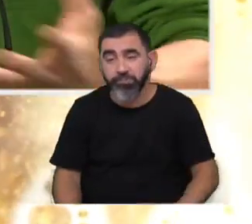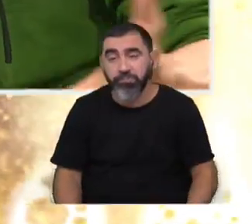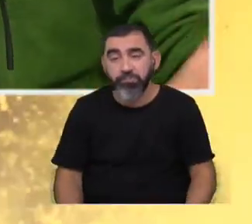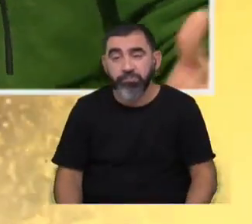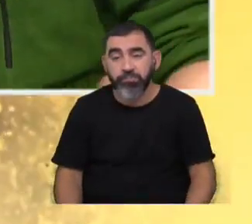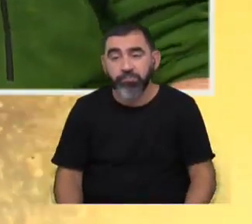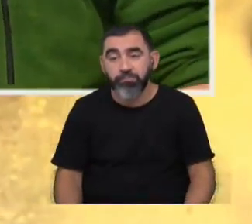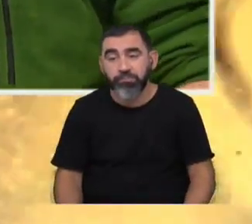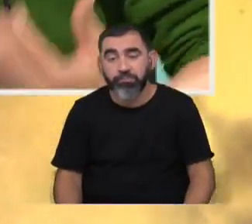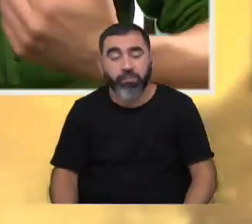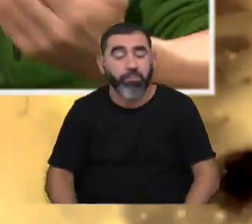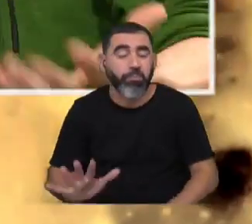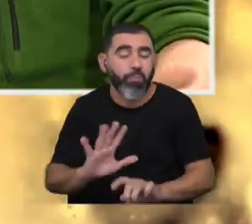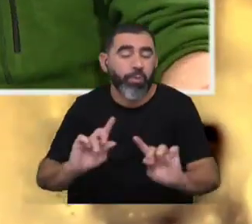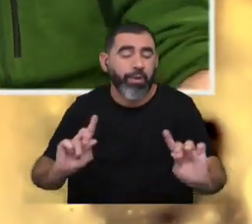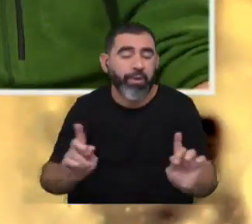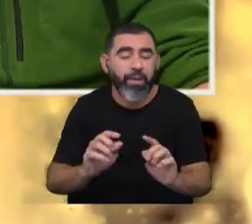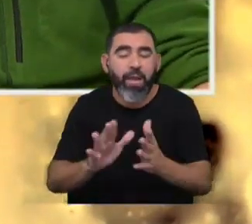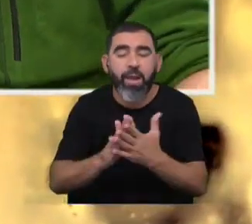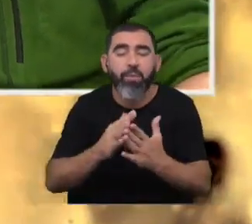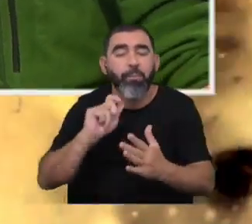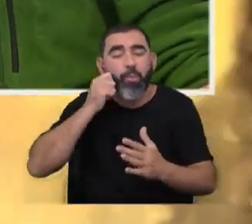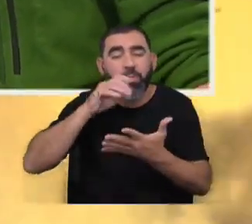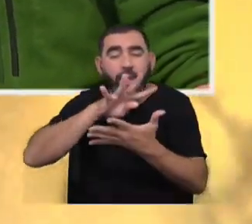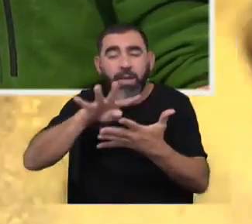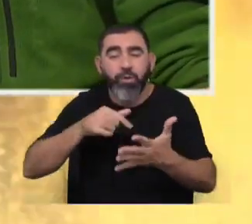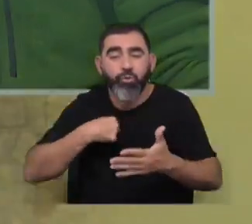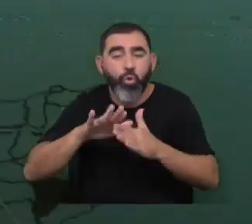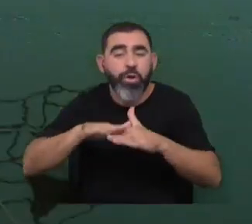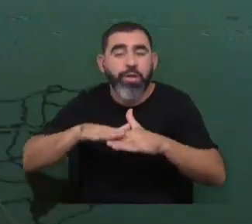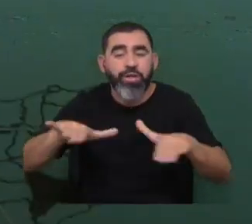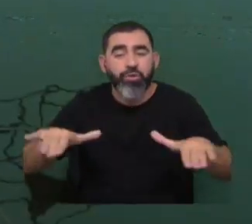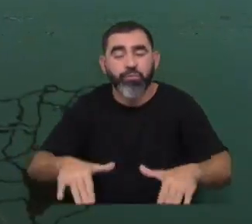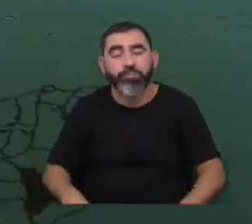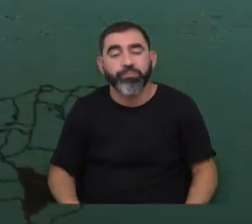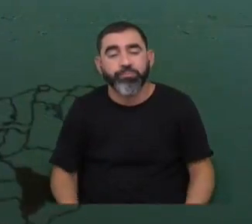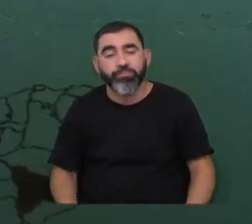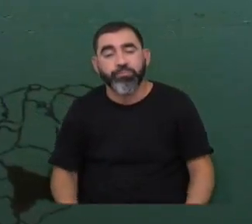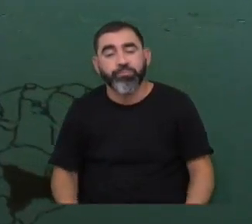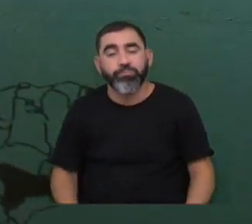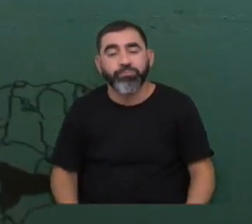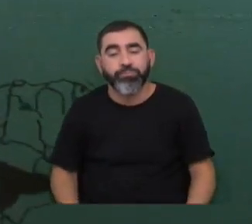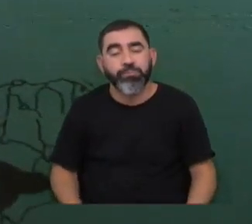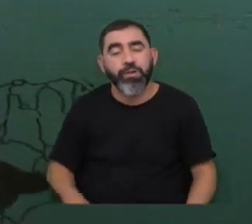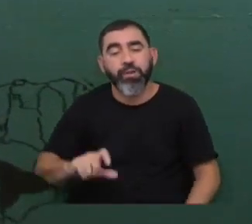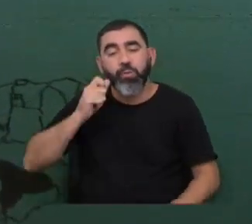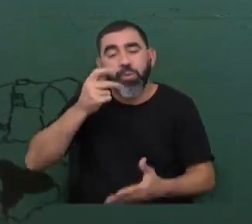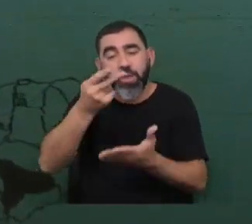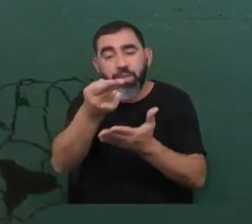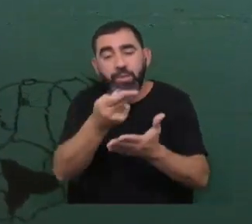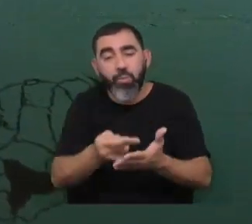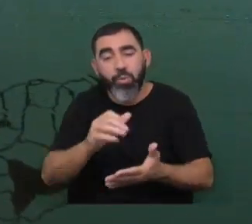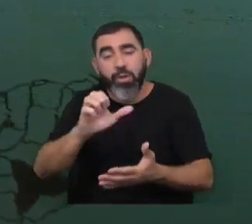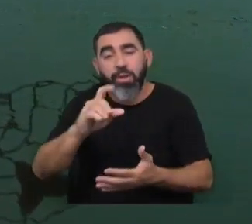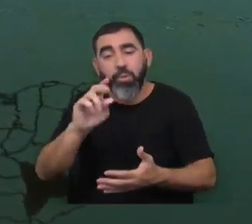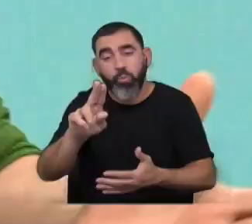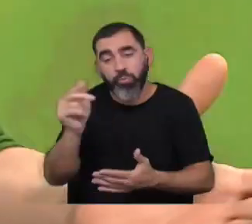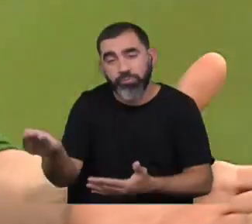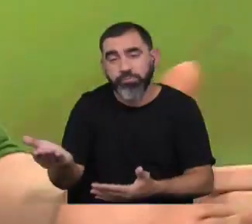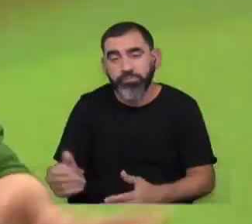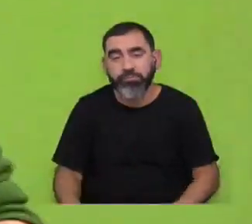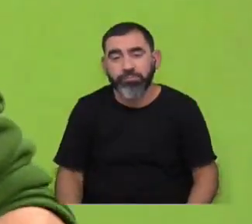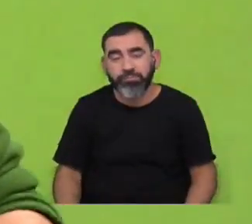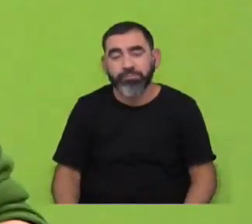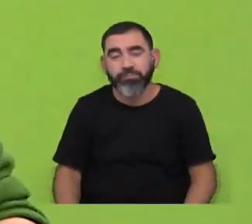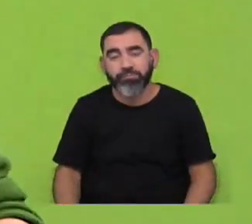Entonces, esa es un poco la historia. Es el libro que me hubiera gustado leer cuando yo era niño. ¿Y te hubiera gustado con los dibujos de Edu? Bueno, opa,